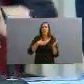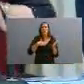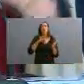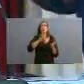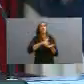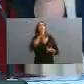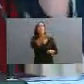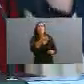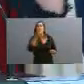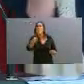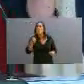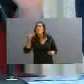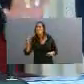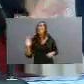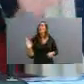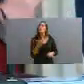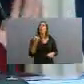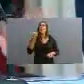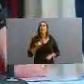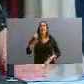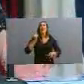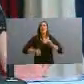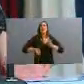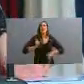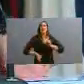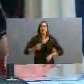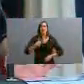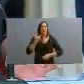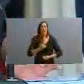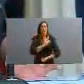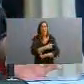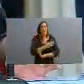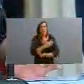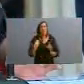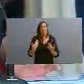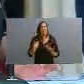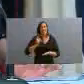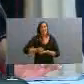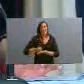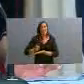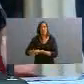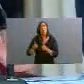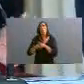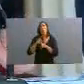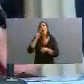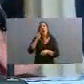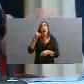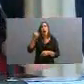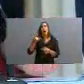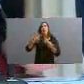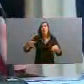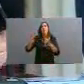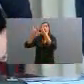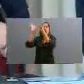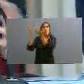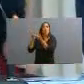sobre la tuya y sobre todos los que decidimos algo. También tendríamos que tener por allí, más para el futuro, con lo que está pasando en el mundo, también el